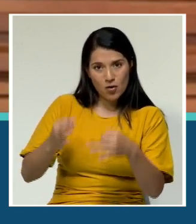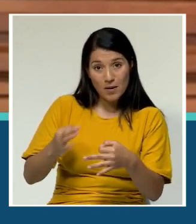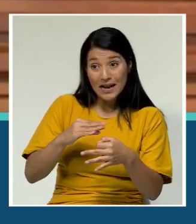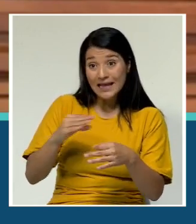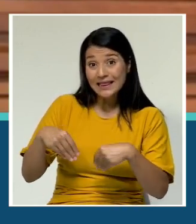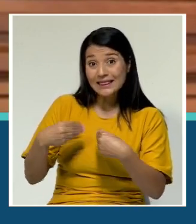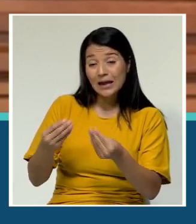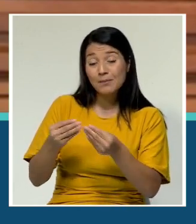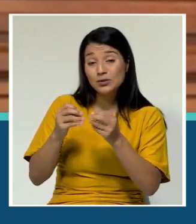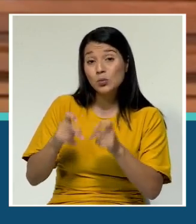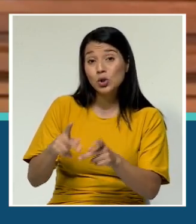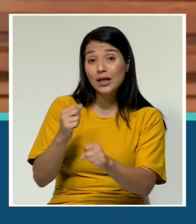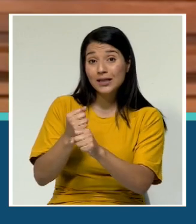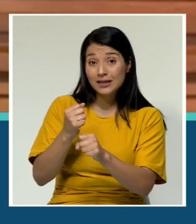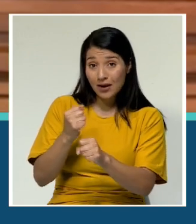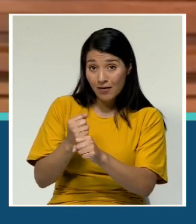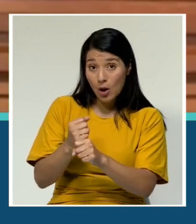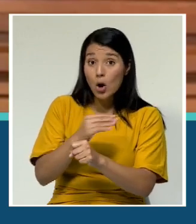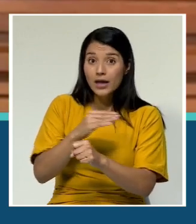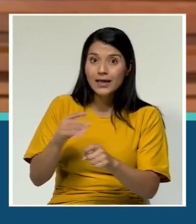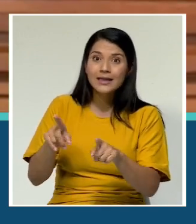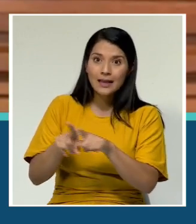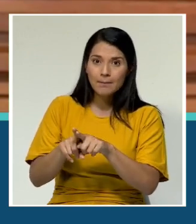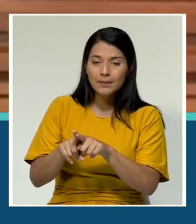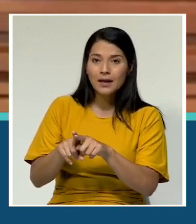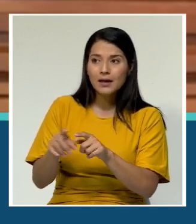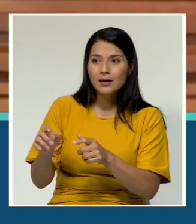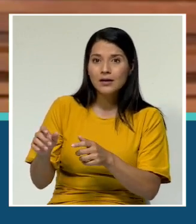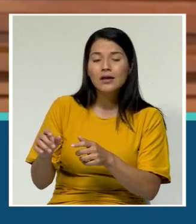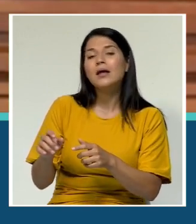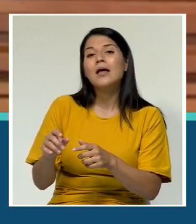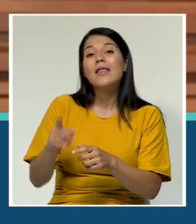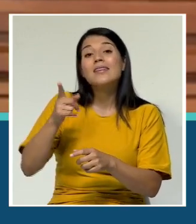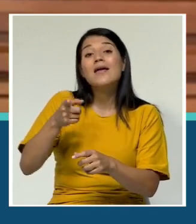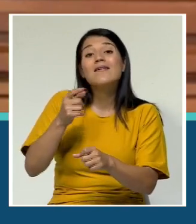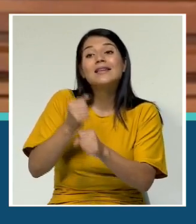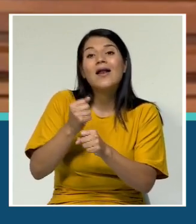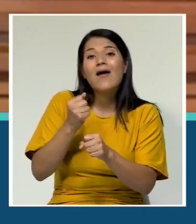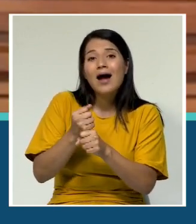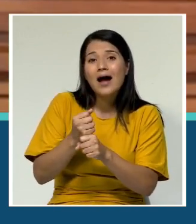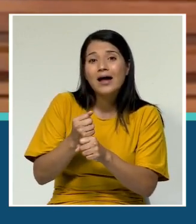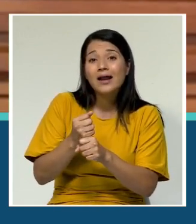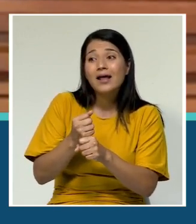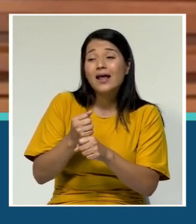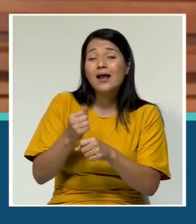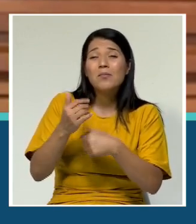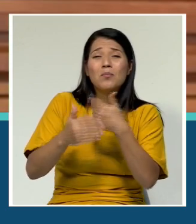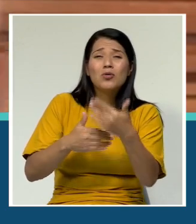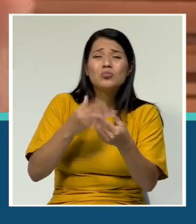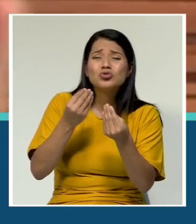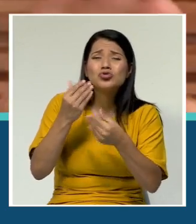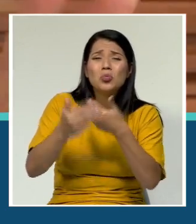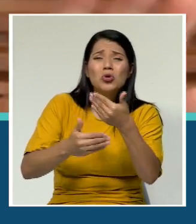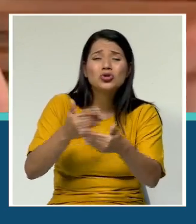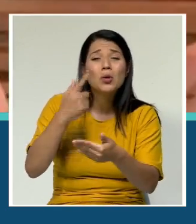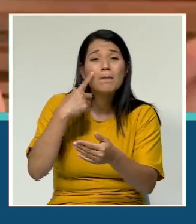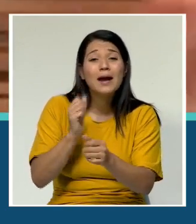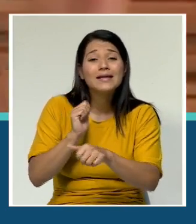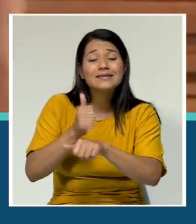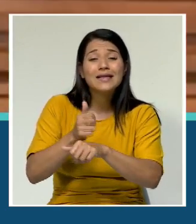las pymes para que puedan formalizarse y generar empleo. Además de eso, que van a ser buenas recaudadoras, pero